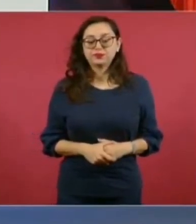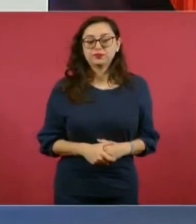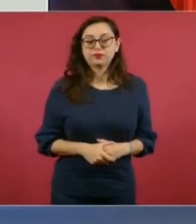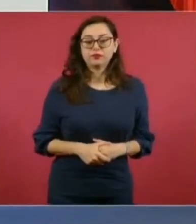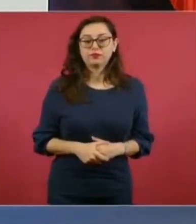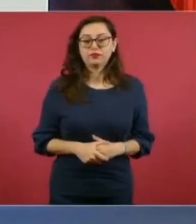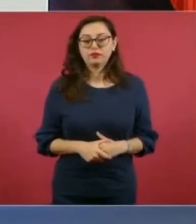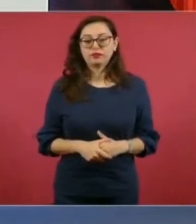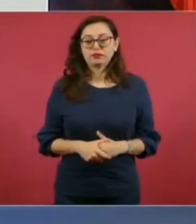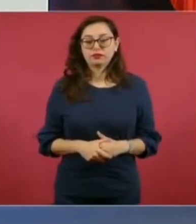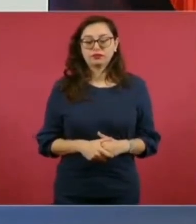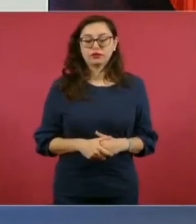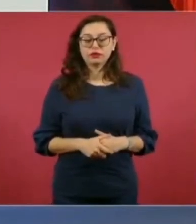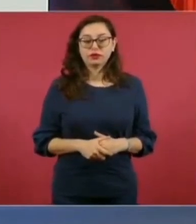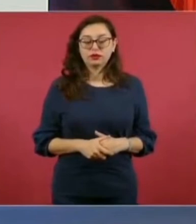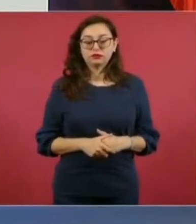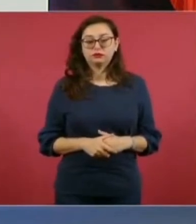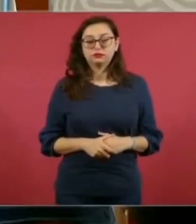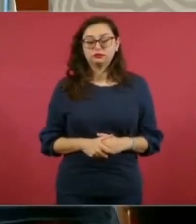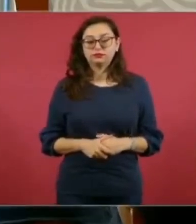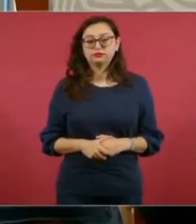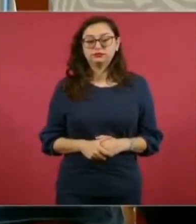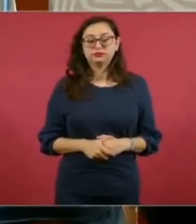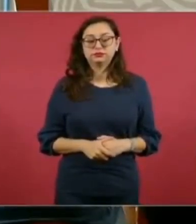Hoy tales empresas venden a precios